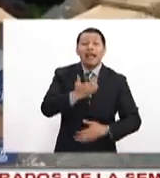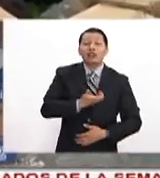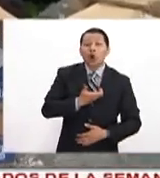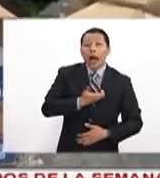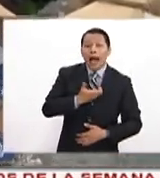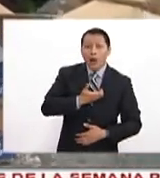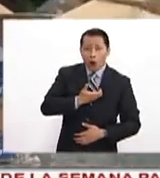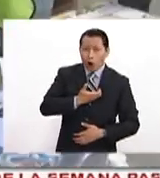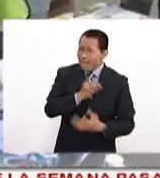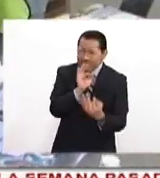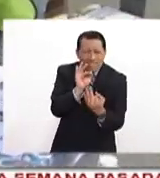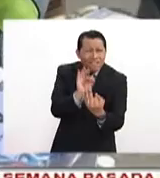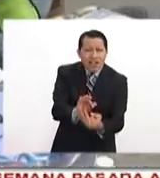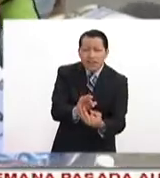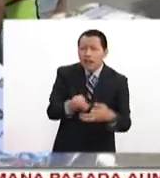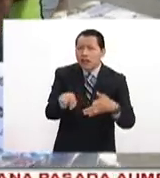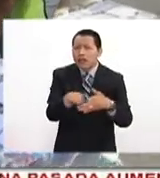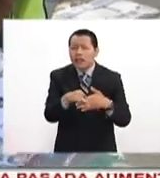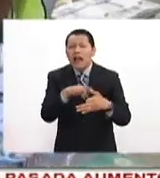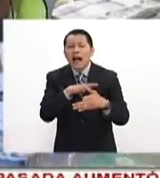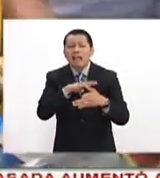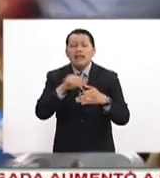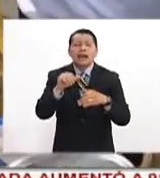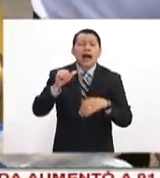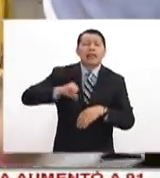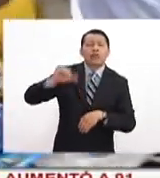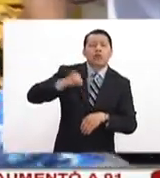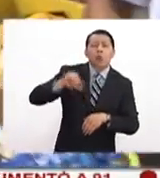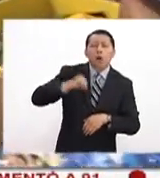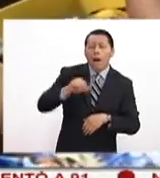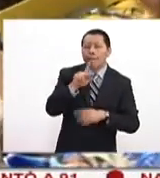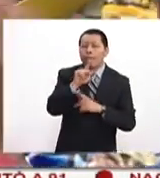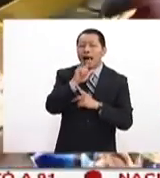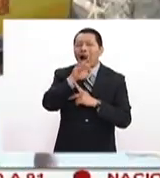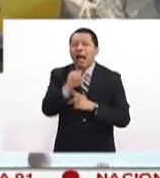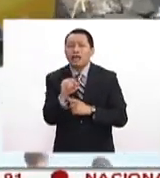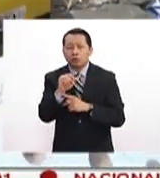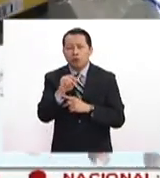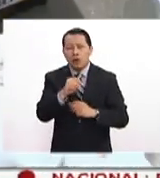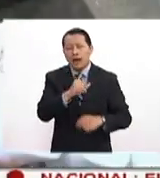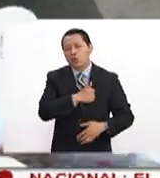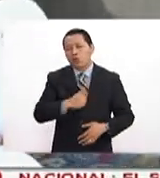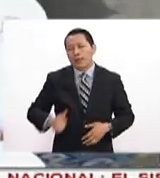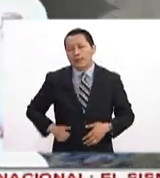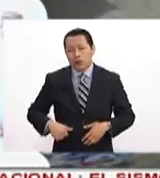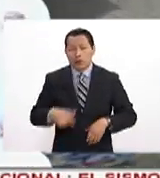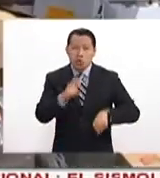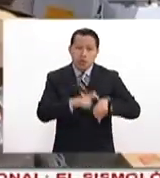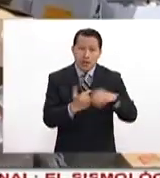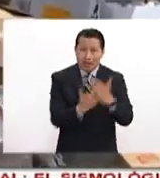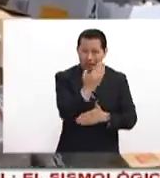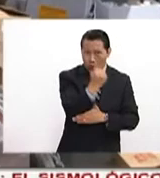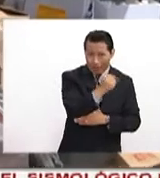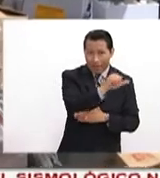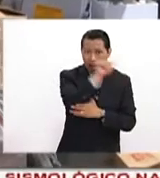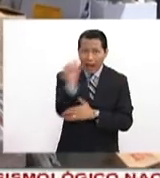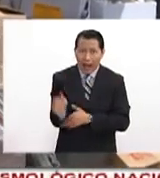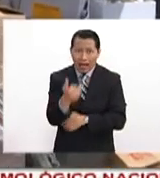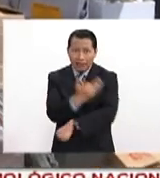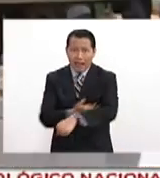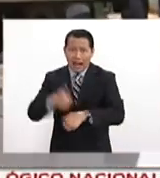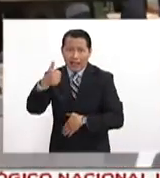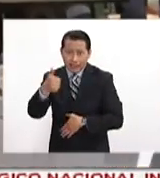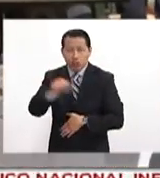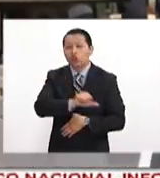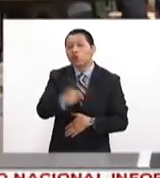Zócalo capitalino, justo al lado del antiguo Palacio del Ayuntamiento, con un horario de 9 de la mañana a 6 de la tarde. Otro está